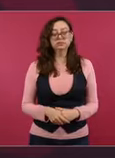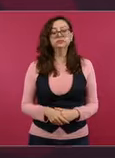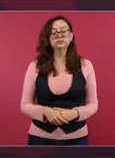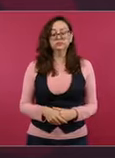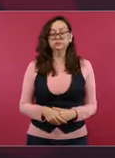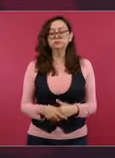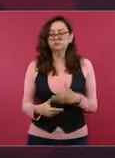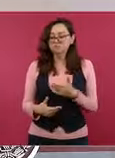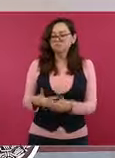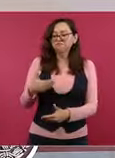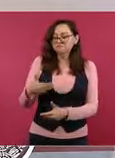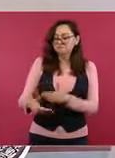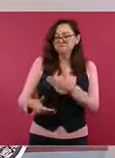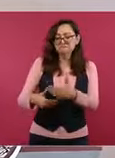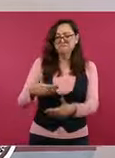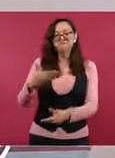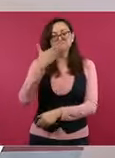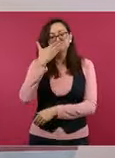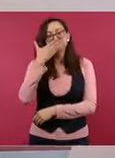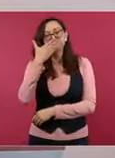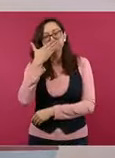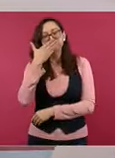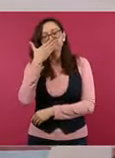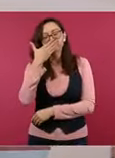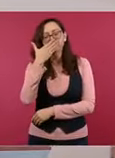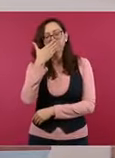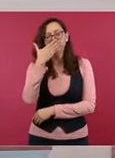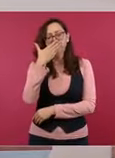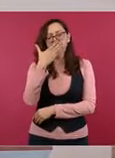de semana voy a la supervisión.